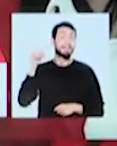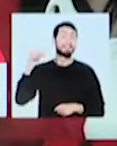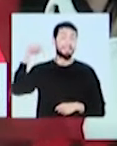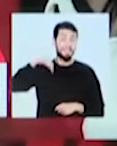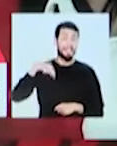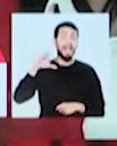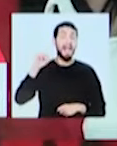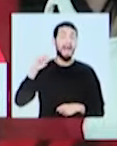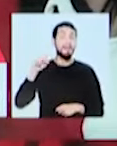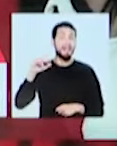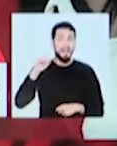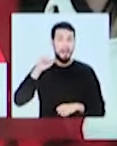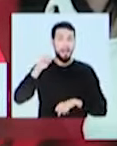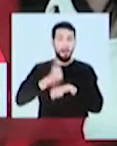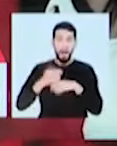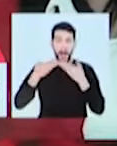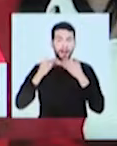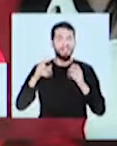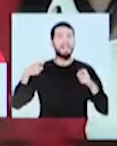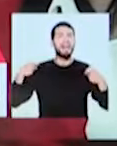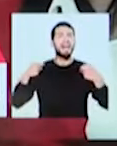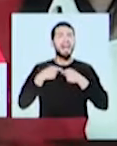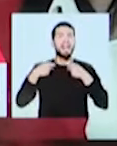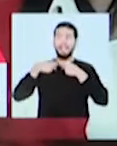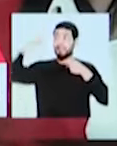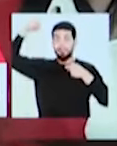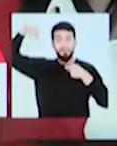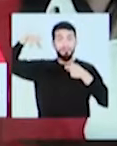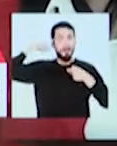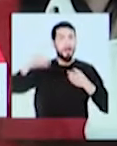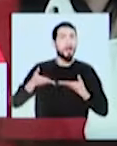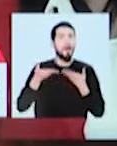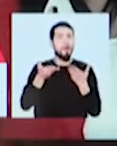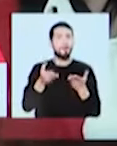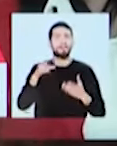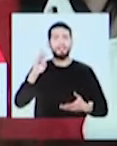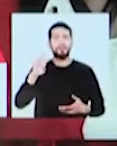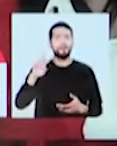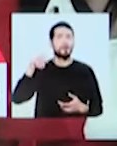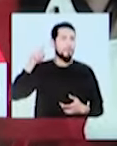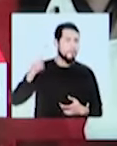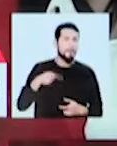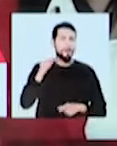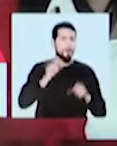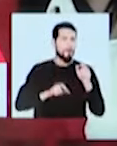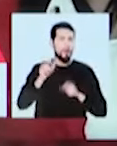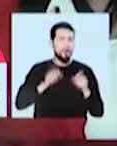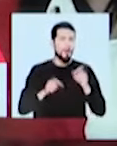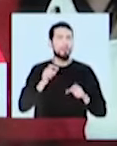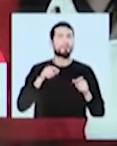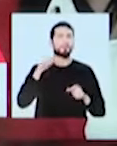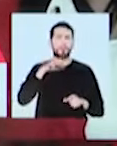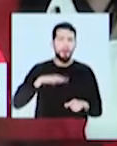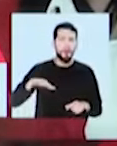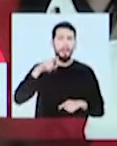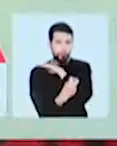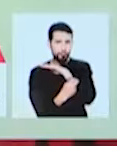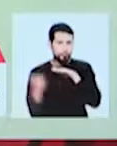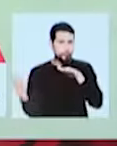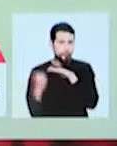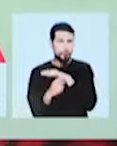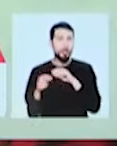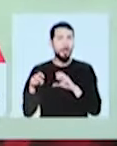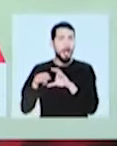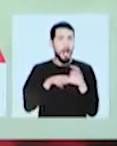Alimentación. La gente tiene que comer, alimentación, vivienda y vestido. Primero te alimentas, después veo dónde vives y después cómo te